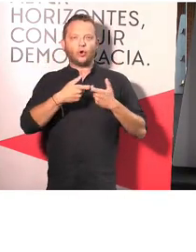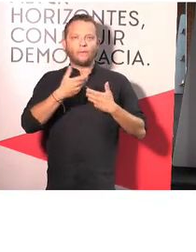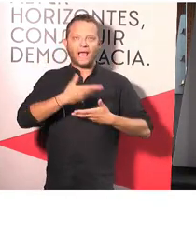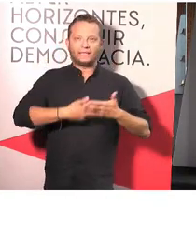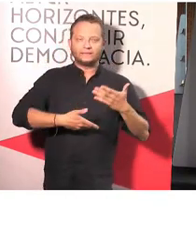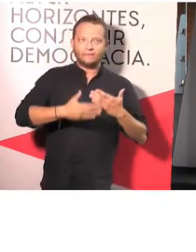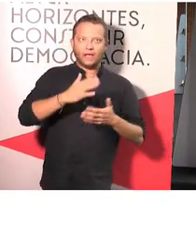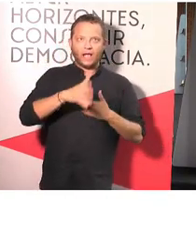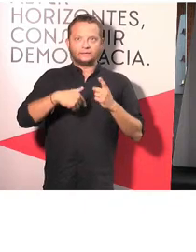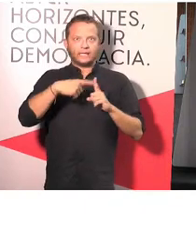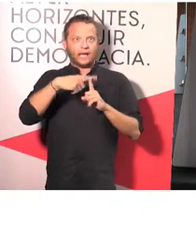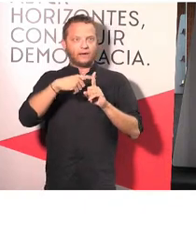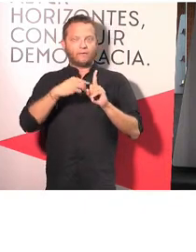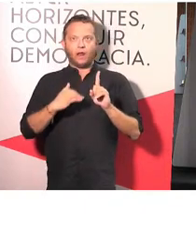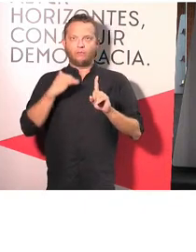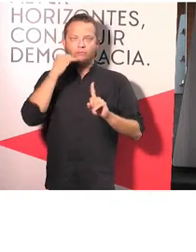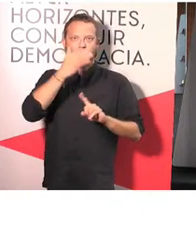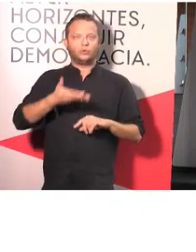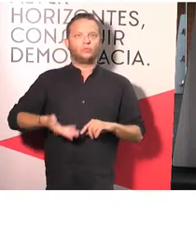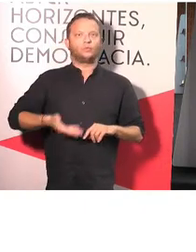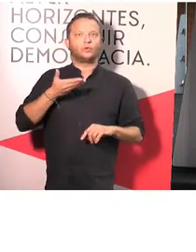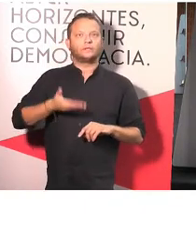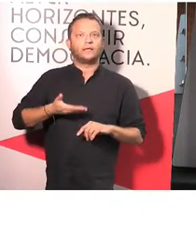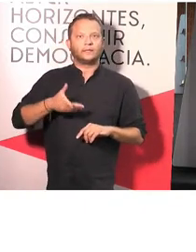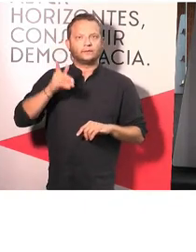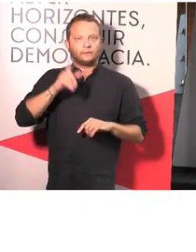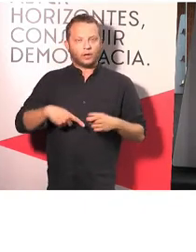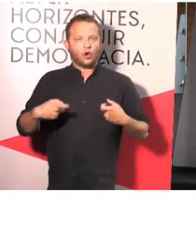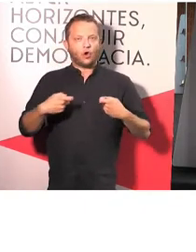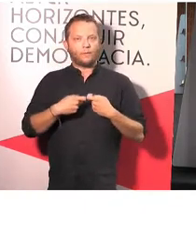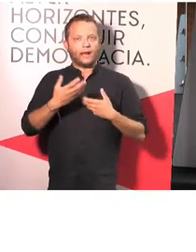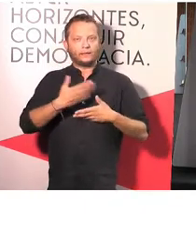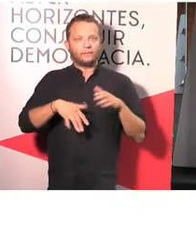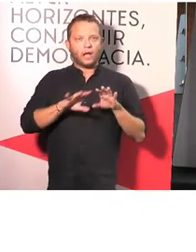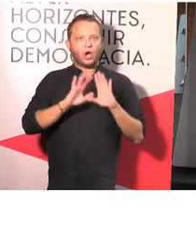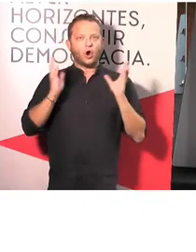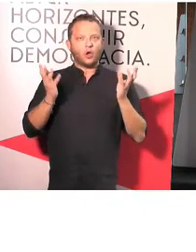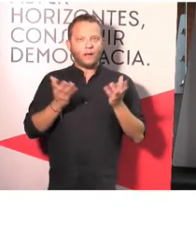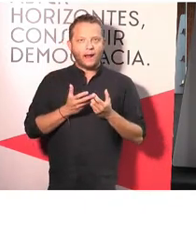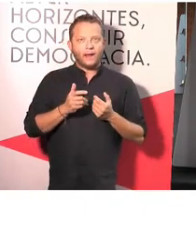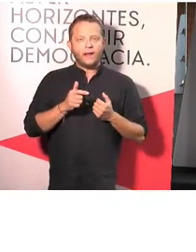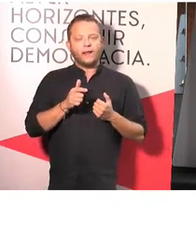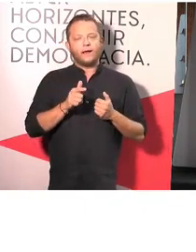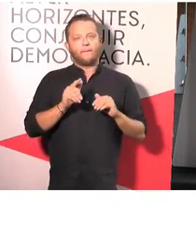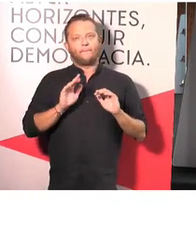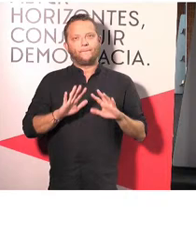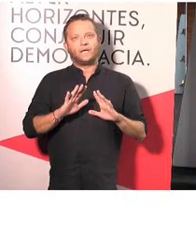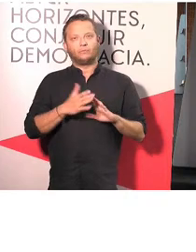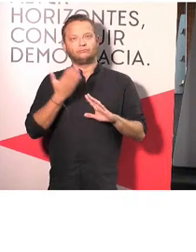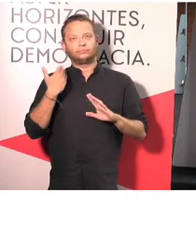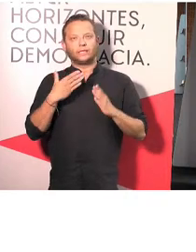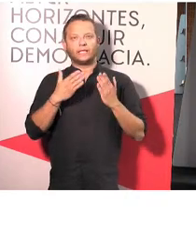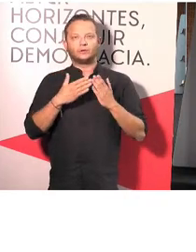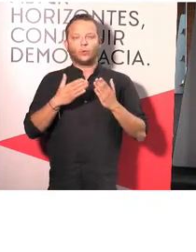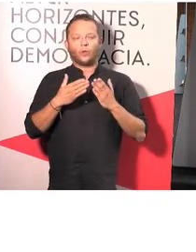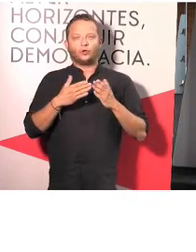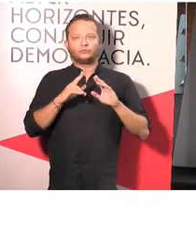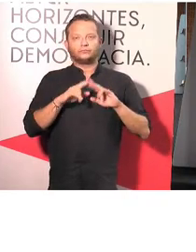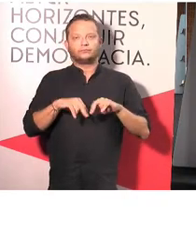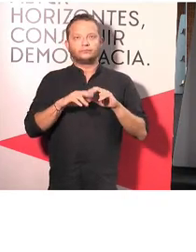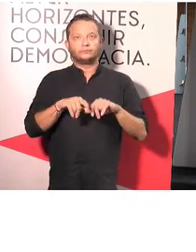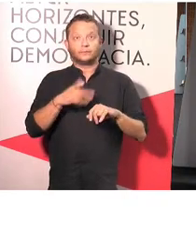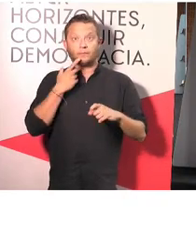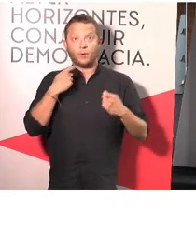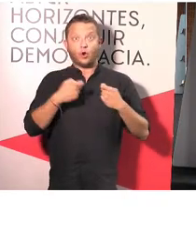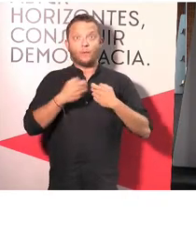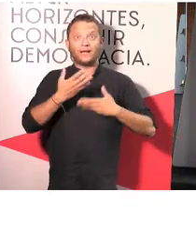que había llegado a un nivel de escala importante, ¿no? A incluso ser una cooperativa global, ¿no? Pero es bastante, como los estudios apuntó, que en